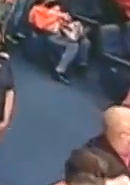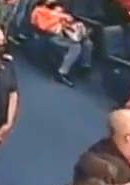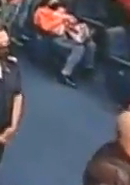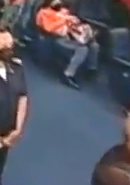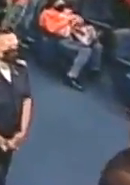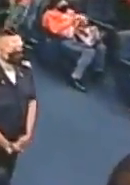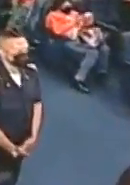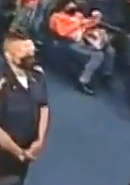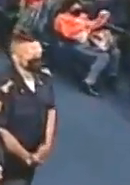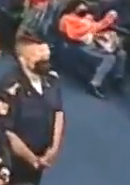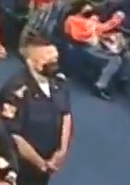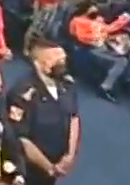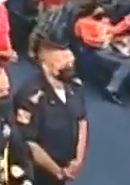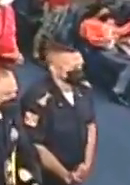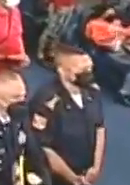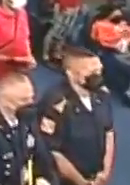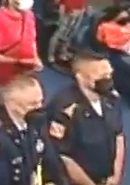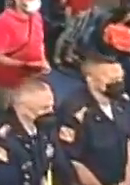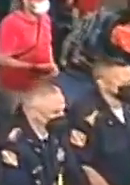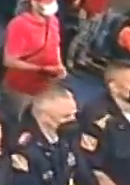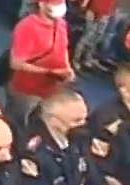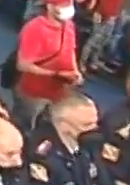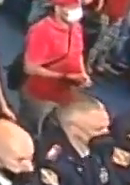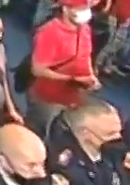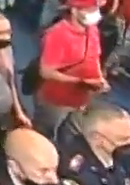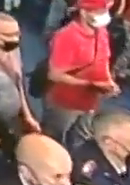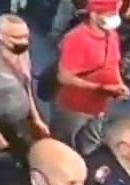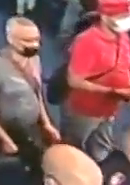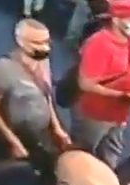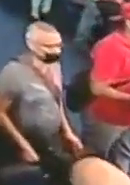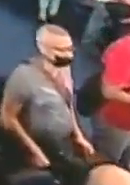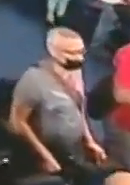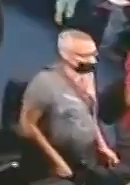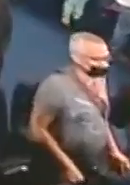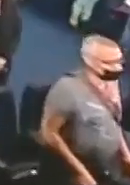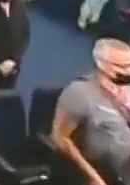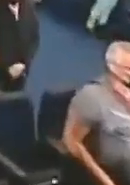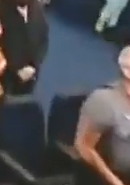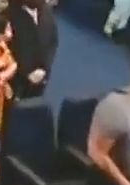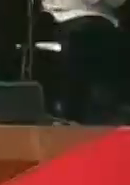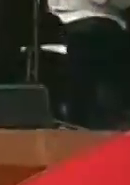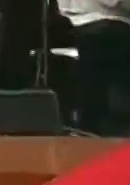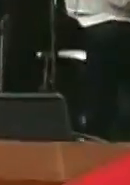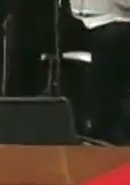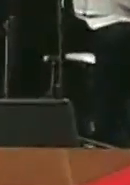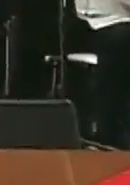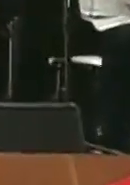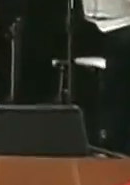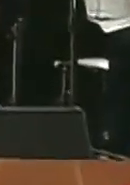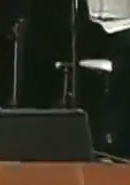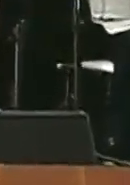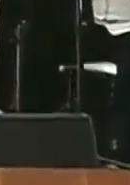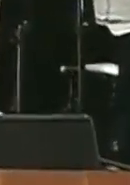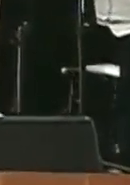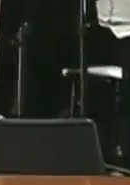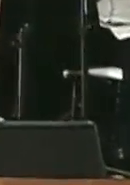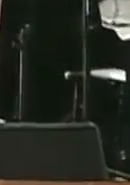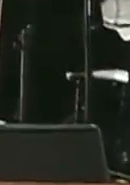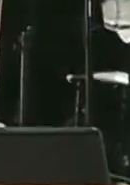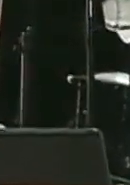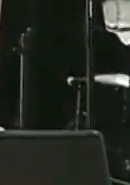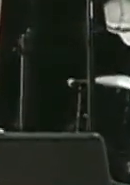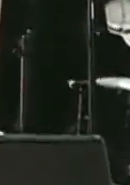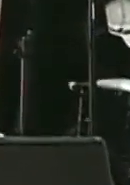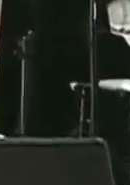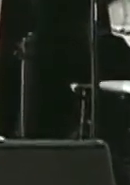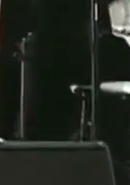El presidente Nicolás Maduro ha ordenado a su tren ejecutivo elevar la investigación histórica, llevarla a